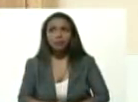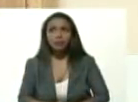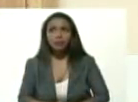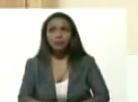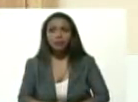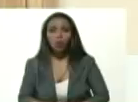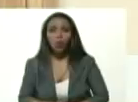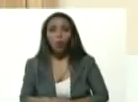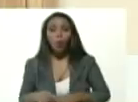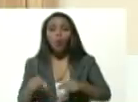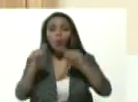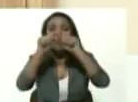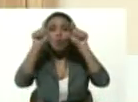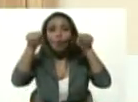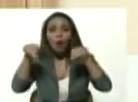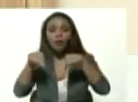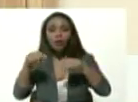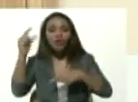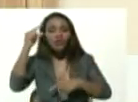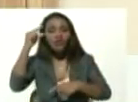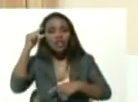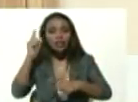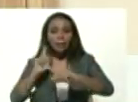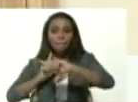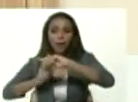un cuadro de fechas diagnósticas.